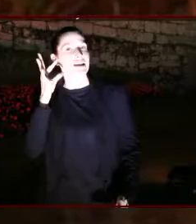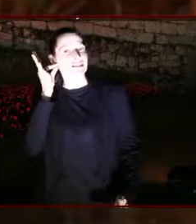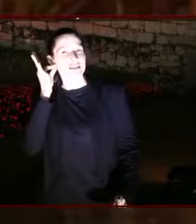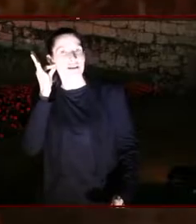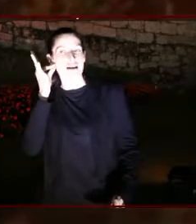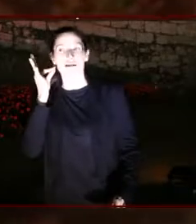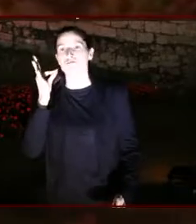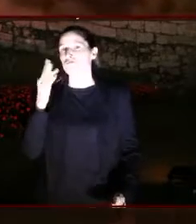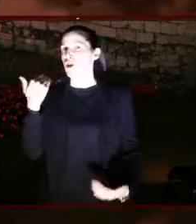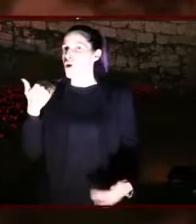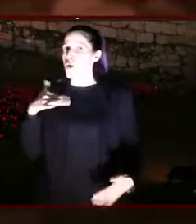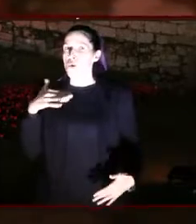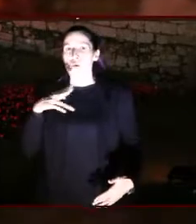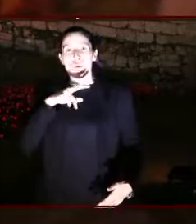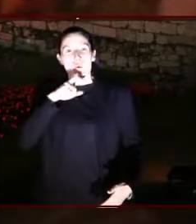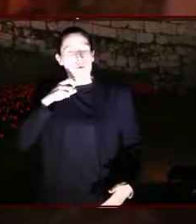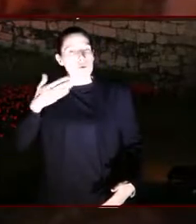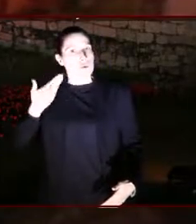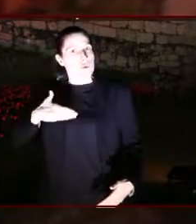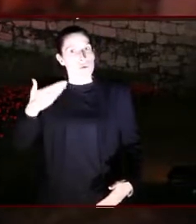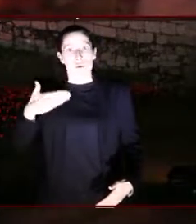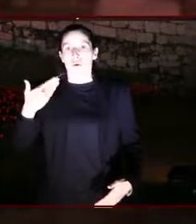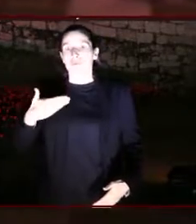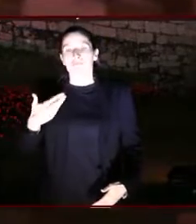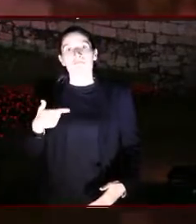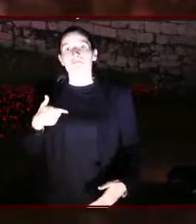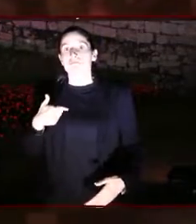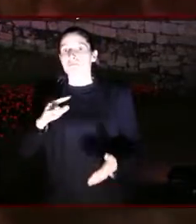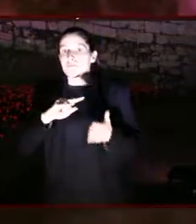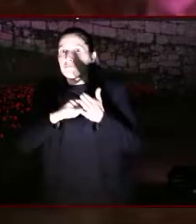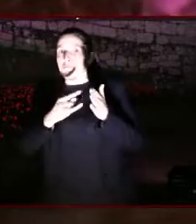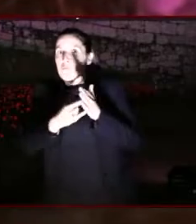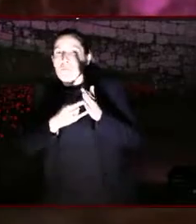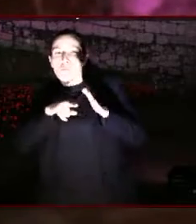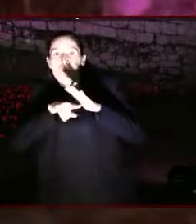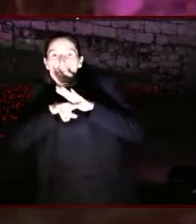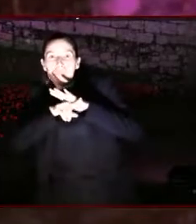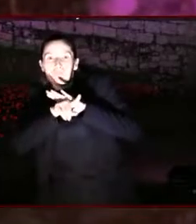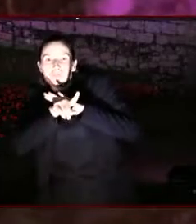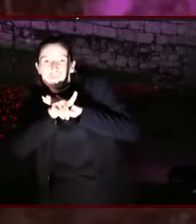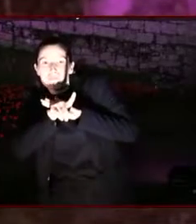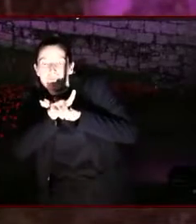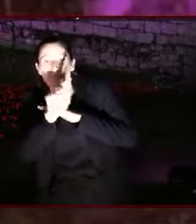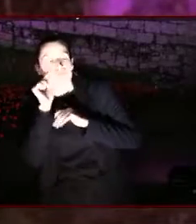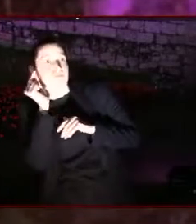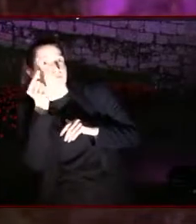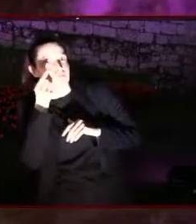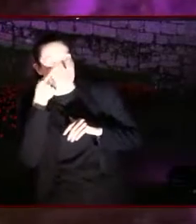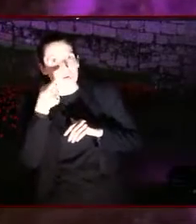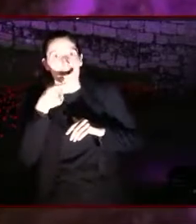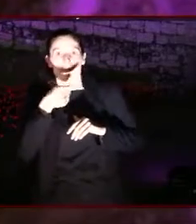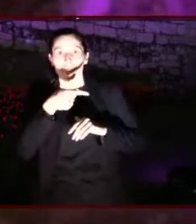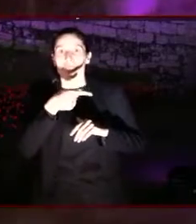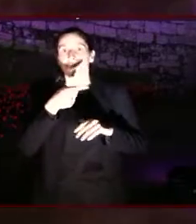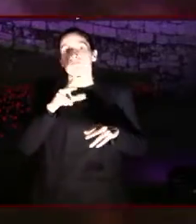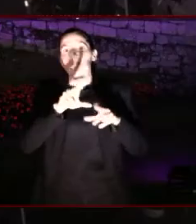potencial que fomos descubrindo segundo avanzaba o programa. O resultado é esta espectacular canción e videoclip